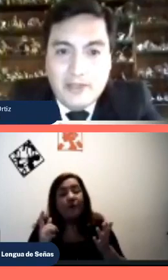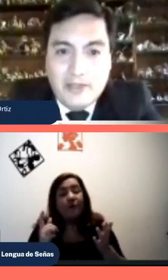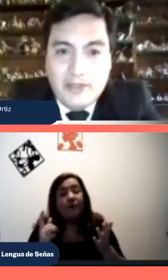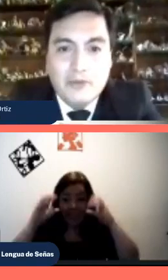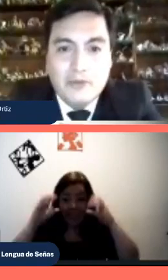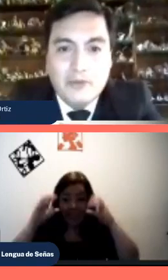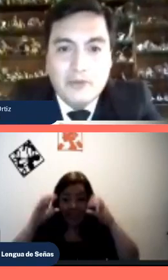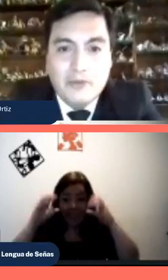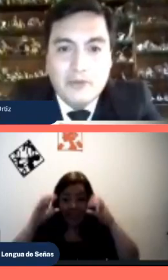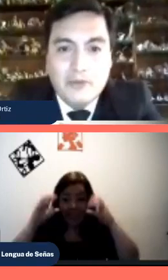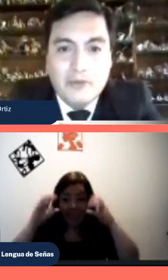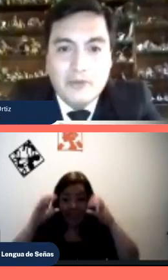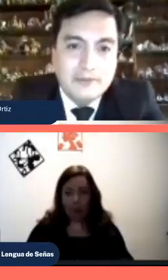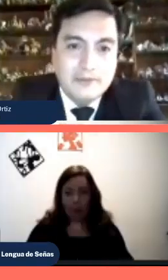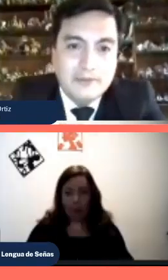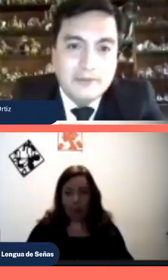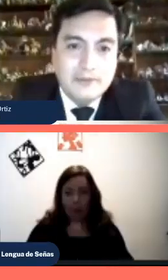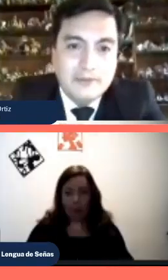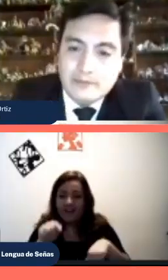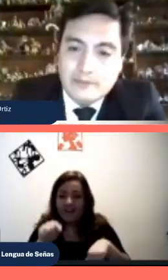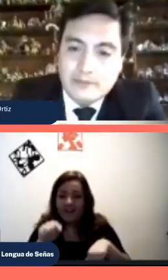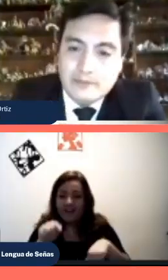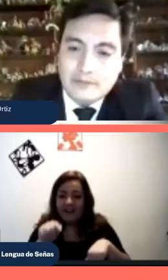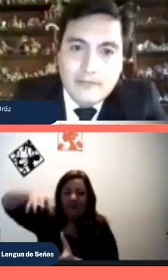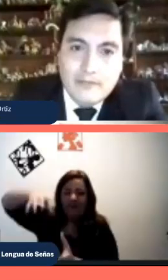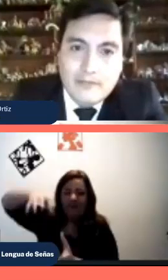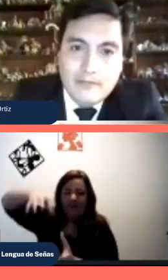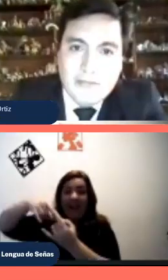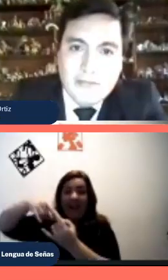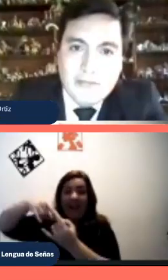era un Leviatán.